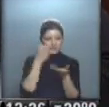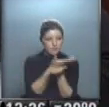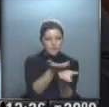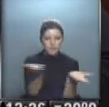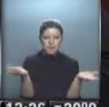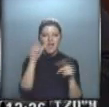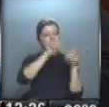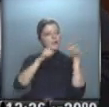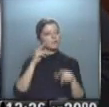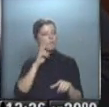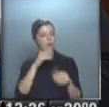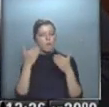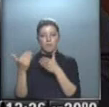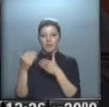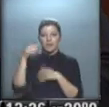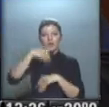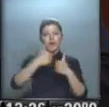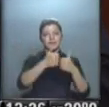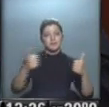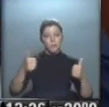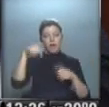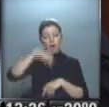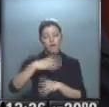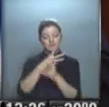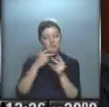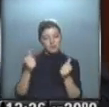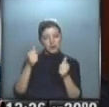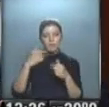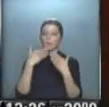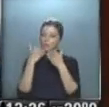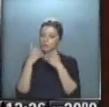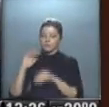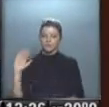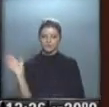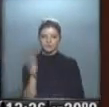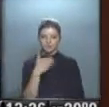y el tribunal pasa a sesionar. La damos por terminada. Muchas gracias a todos.